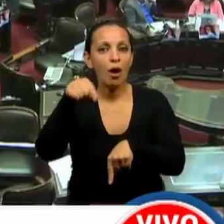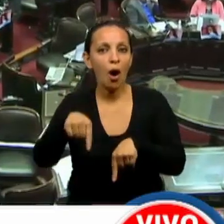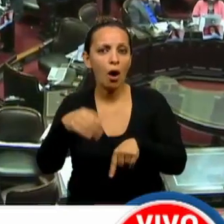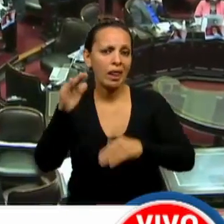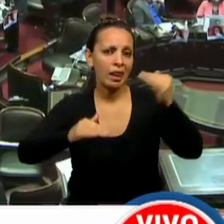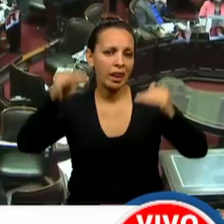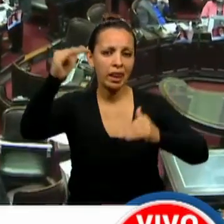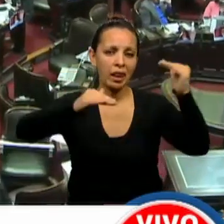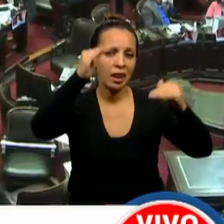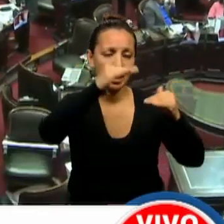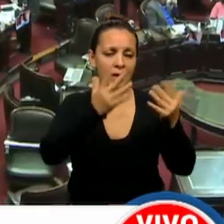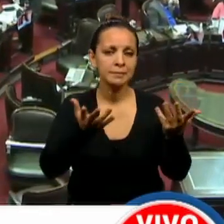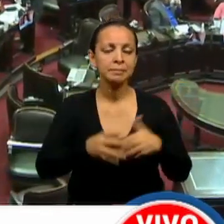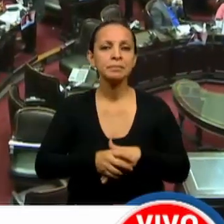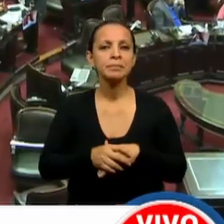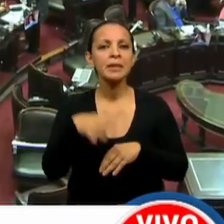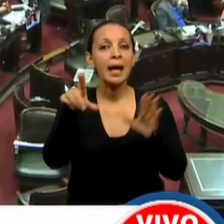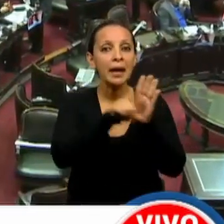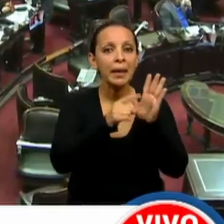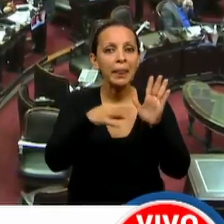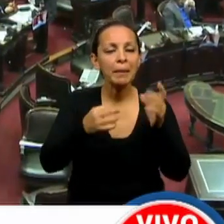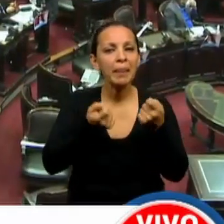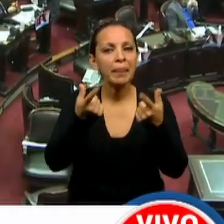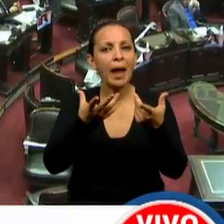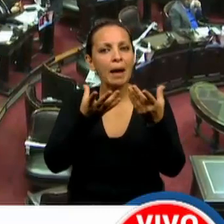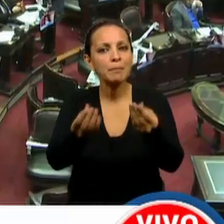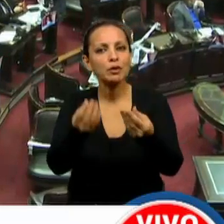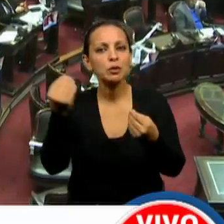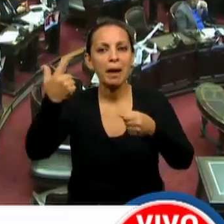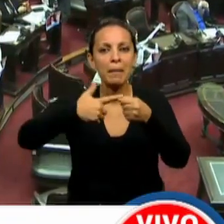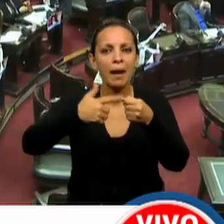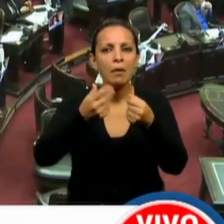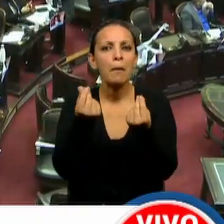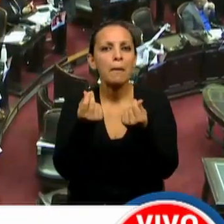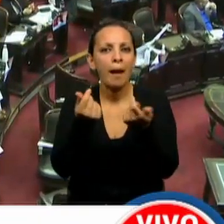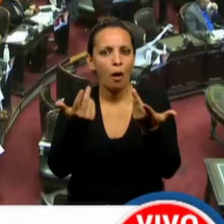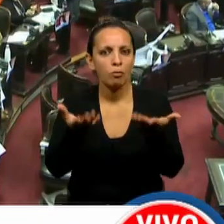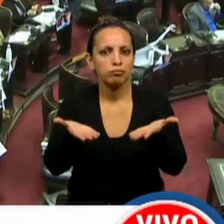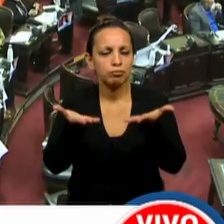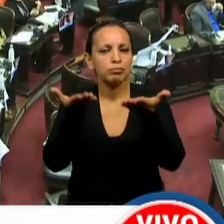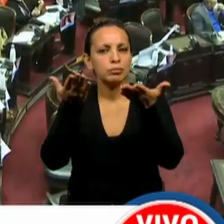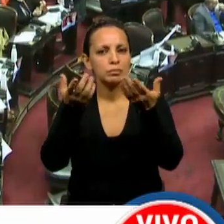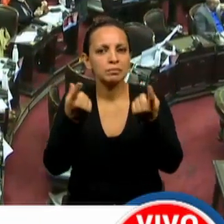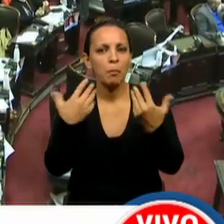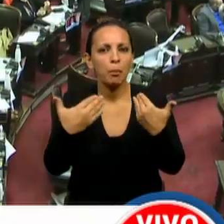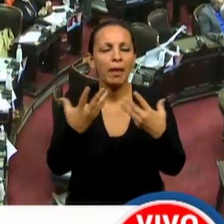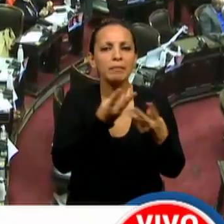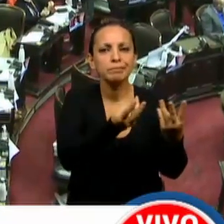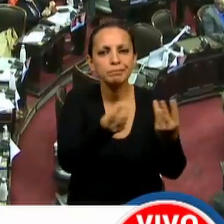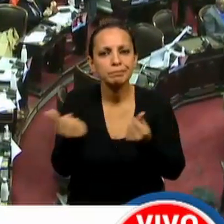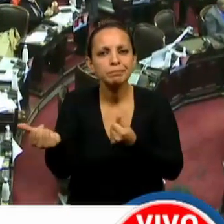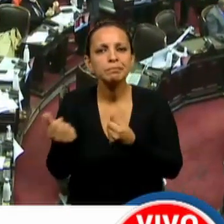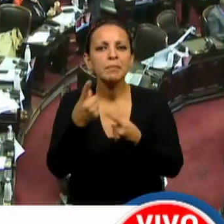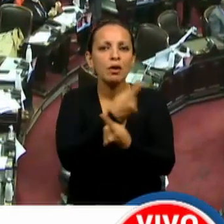intermitentemente, que procure la rentabilidad de valor del producto y facilite el acceso tanto a